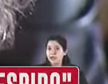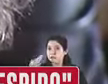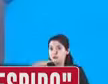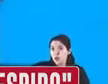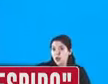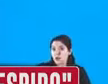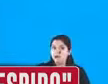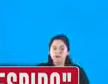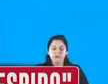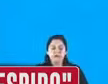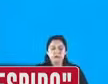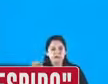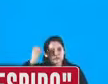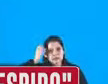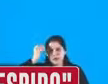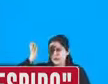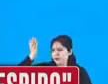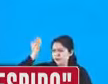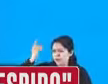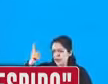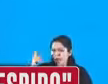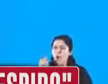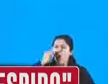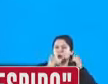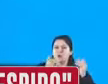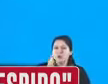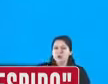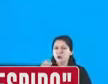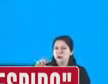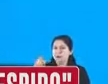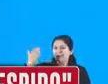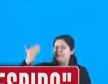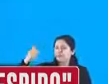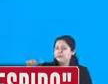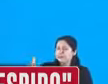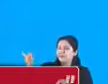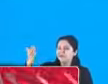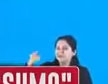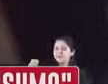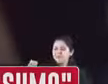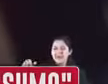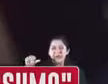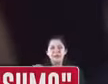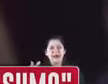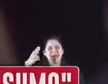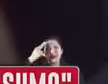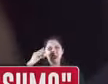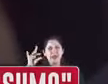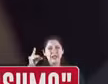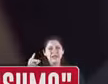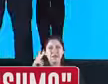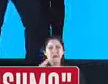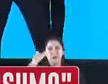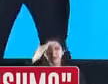había olvidado también cuando hable de aquel país a que el país del 9 de diciembre del 2015